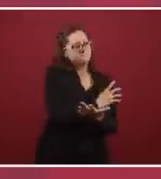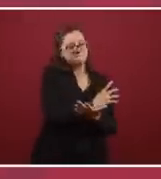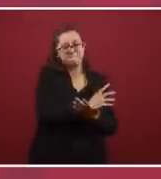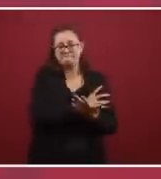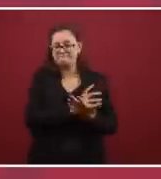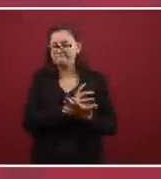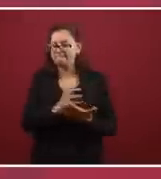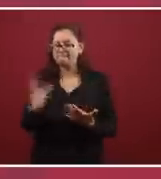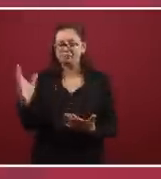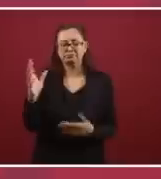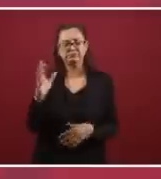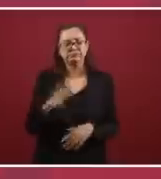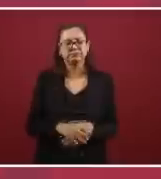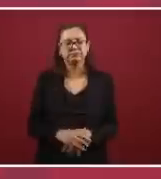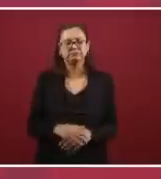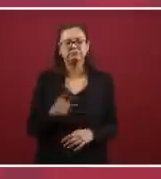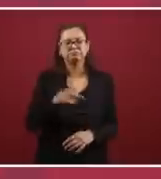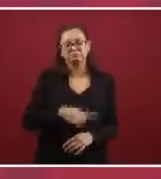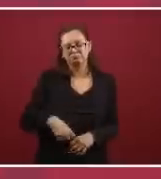mostraron su disposición